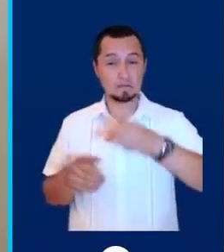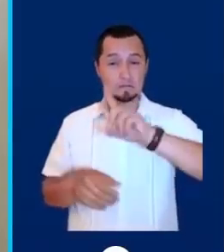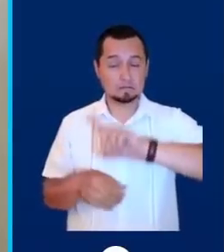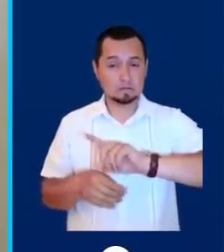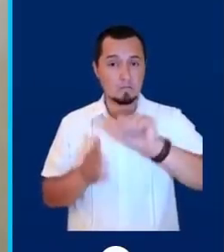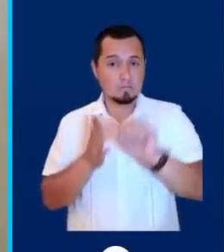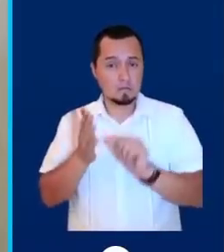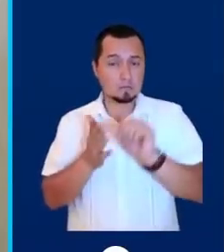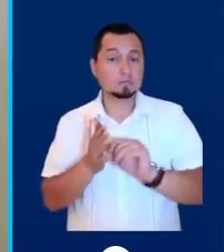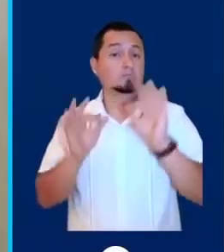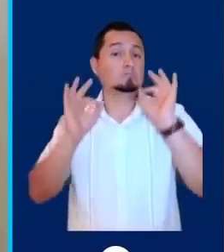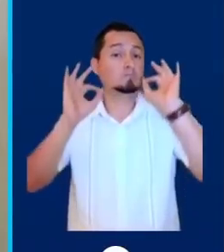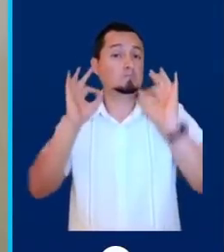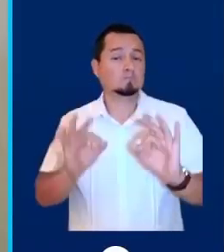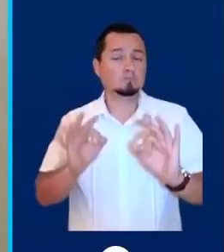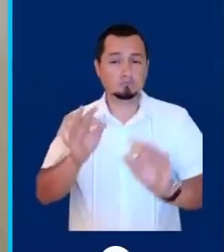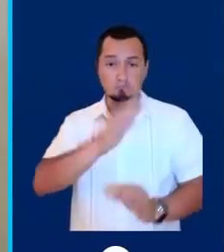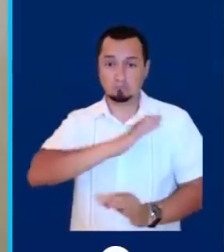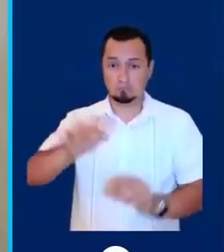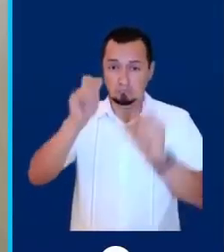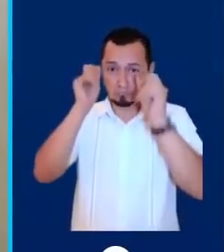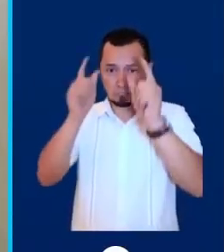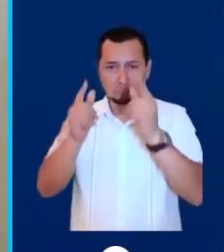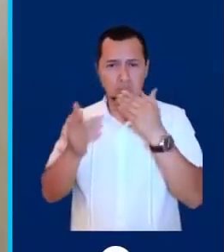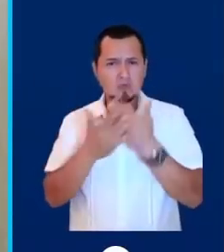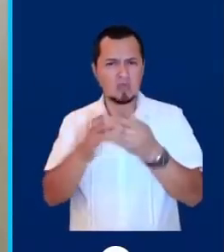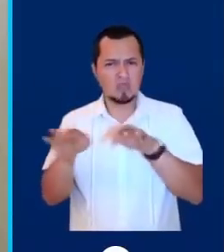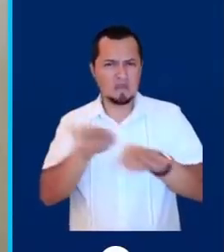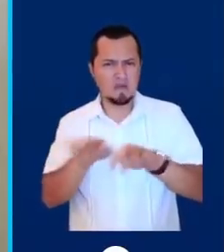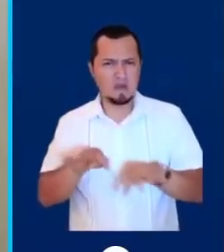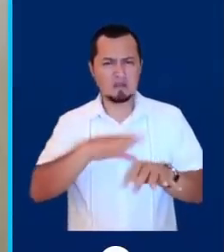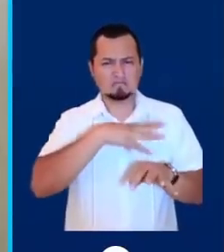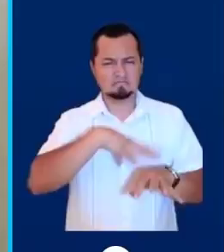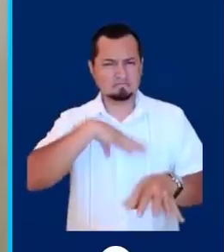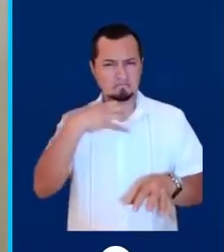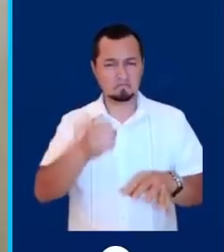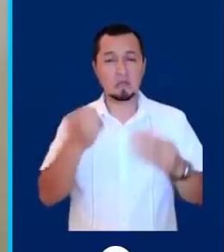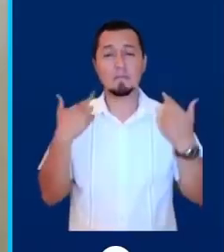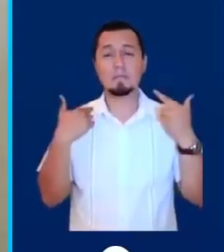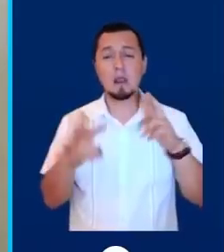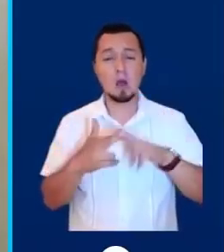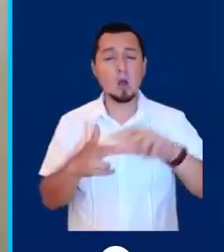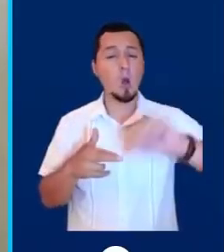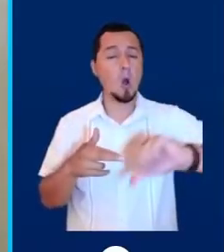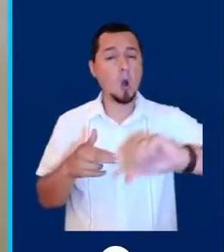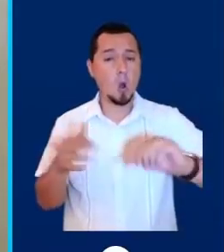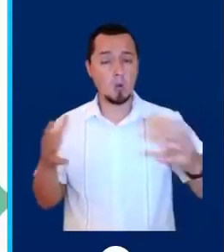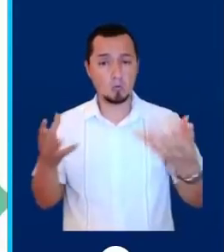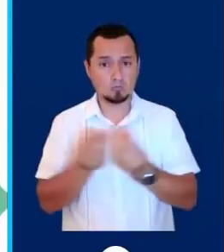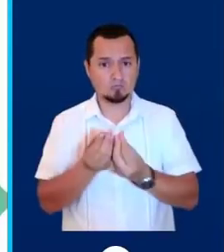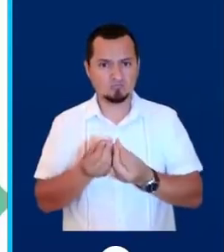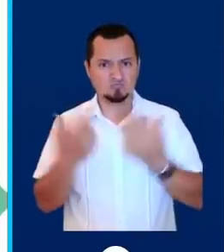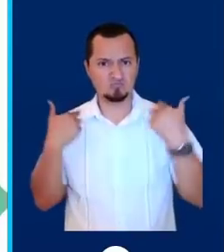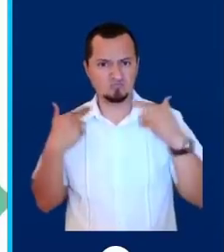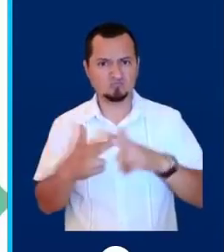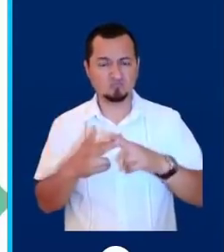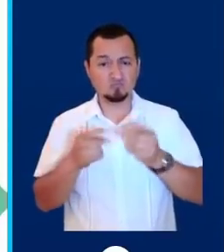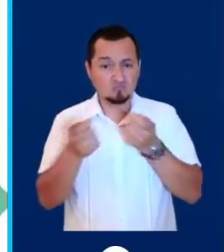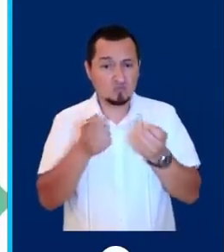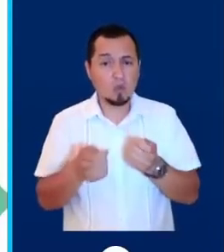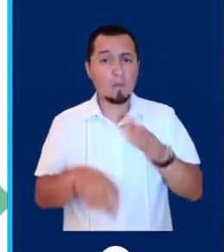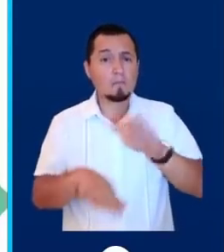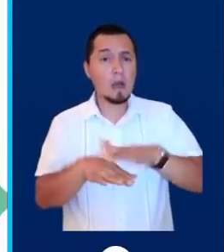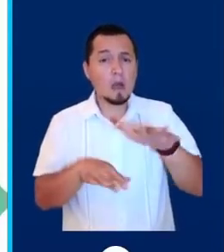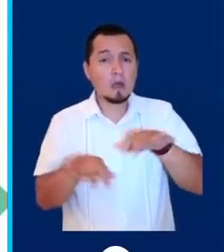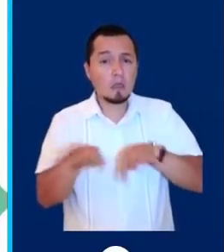un reconocimiento porque ha sido extraordinario su trabajo, decir que un maestro hoy por hoy trabaja muchísimo más